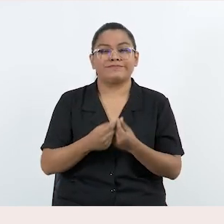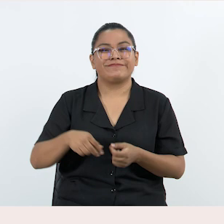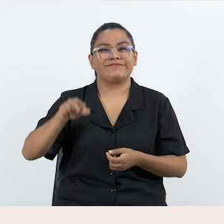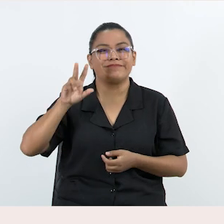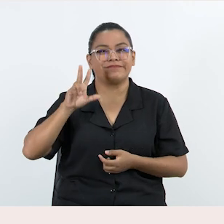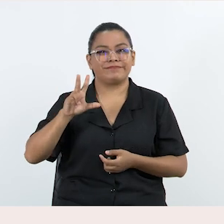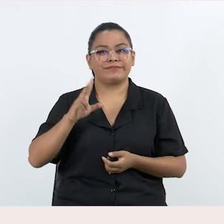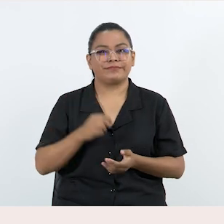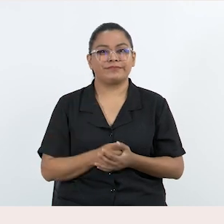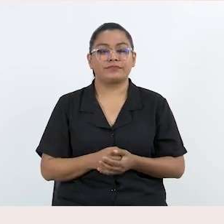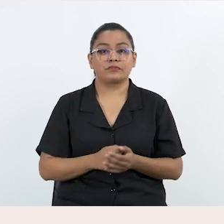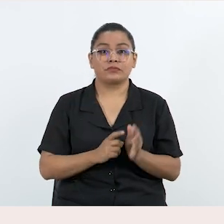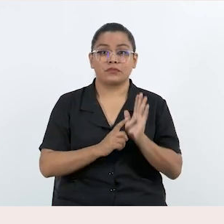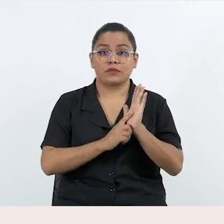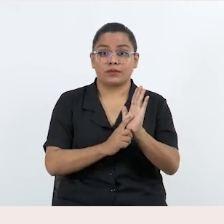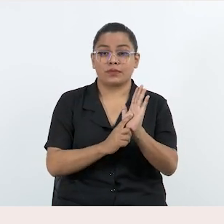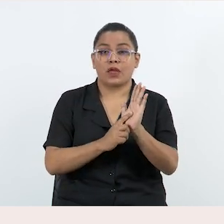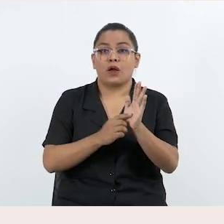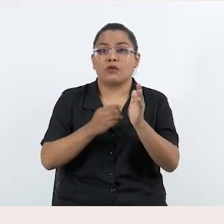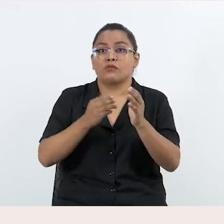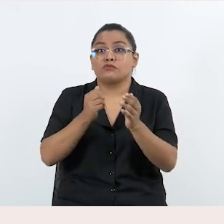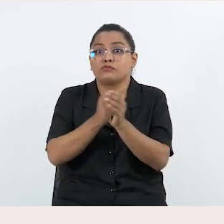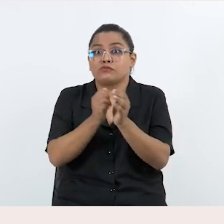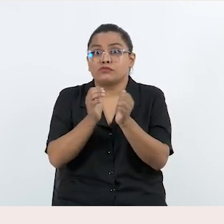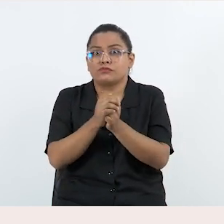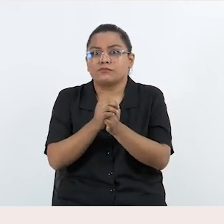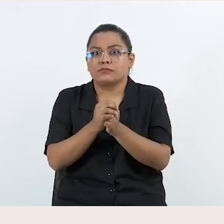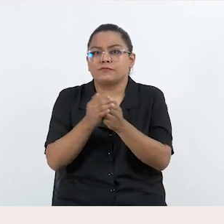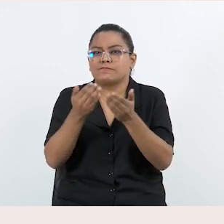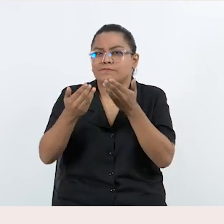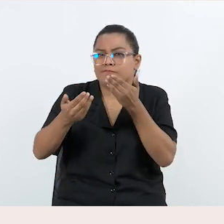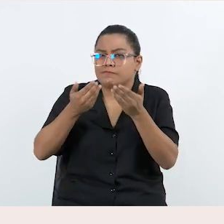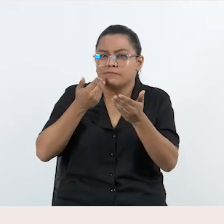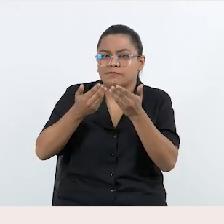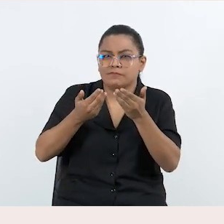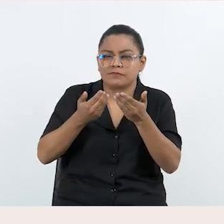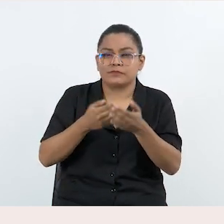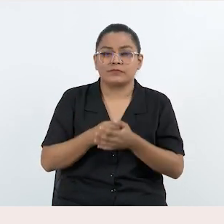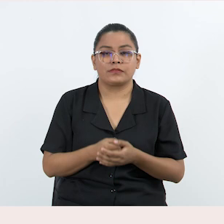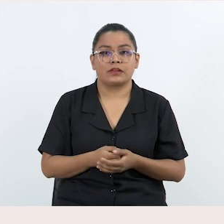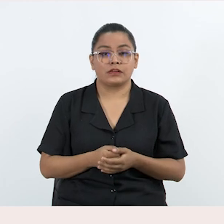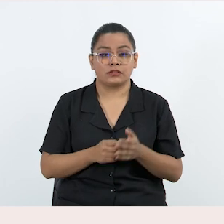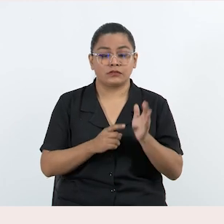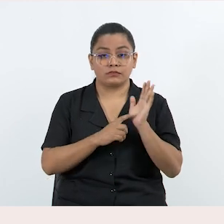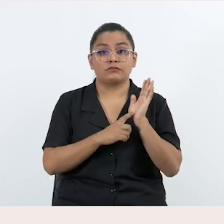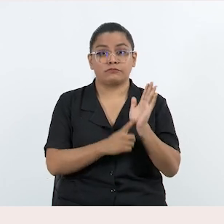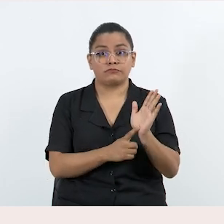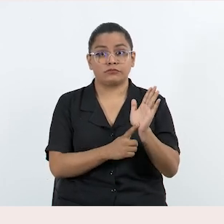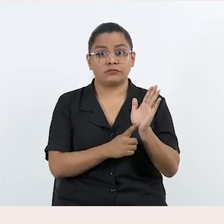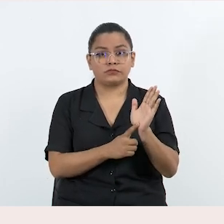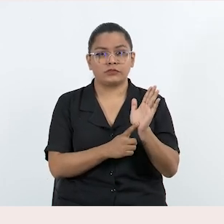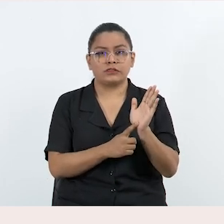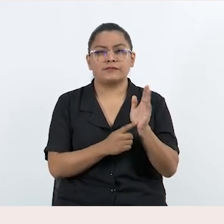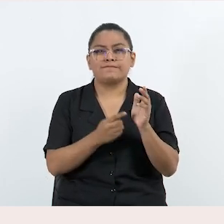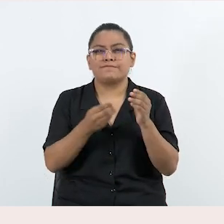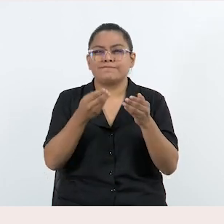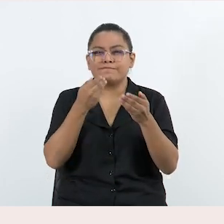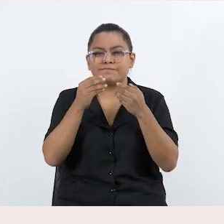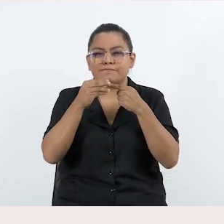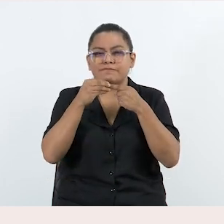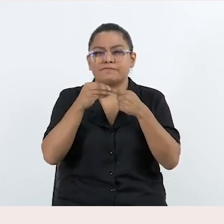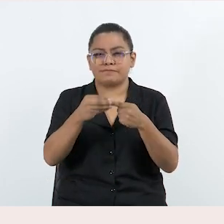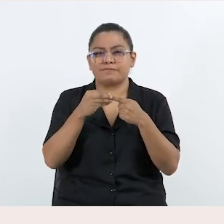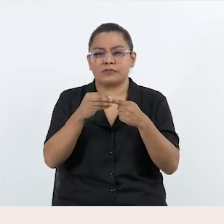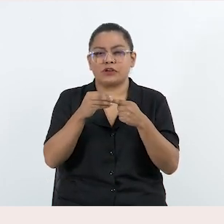Paso 3. Presentación del problema y aclaración de términos. Se presenta el problema y se detallan